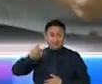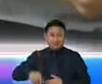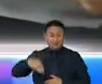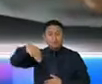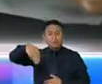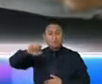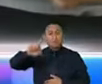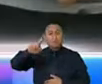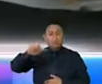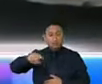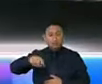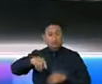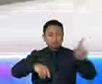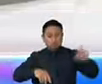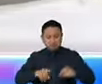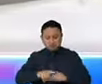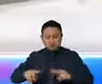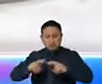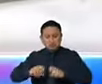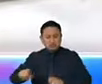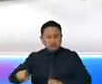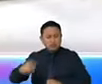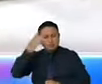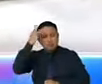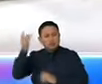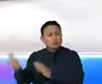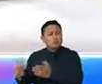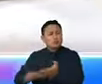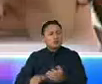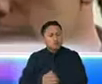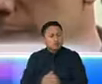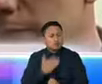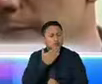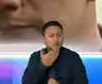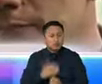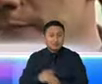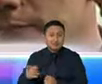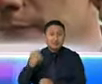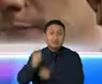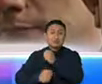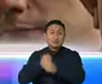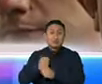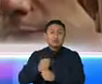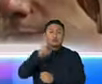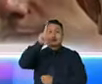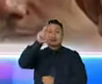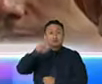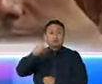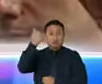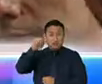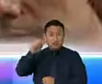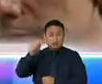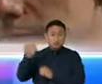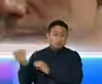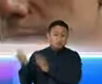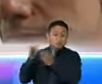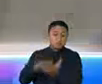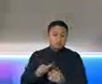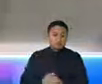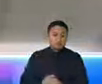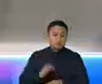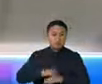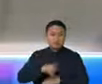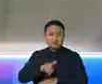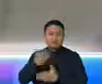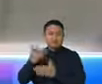para determinar el móvil del crimen del general Gabela, fallecido en el 2010 tras denunciar irregularidades en la